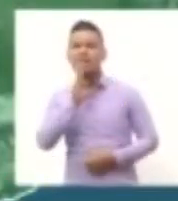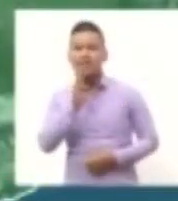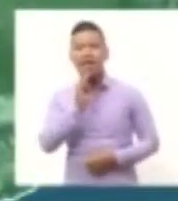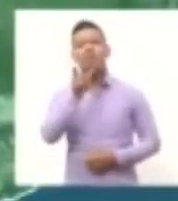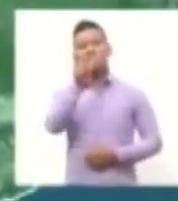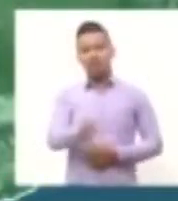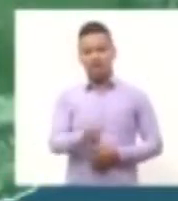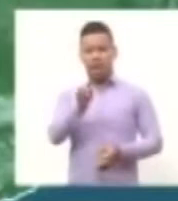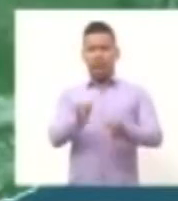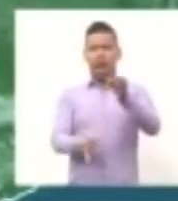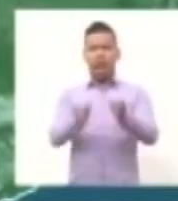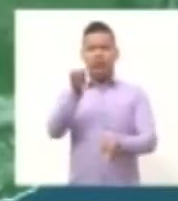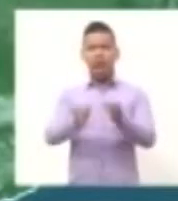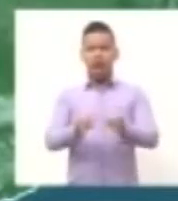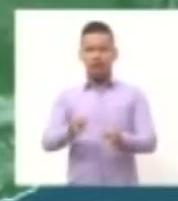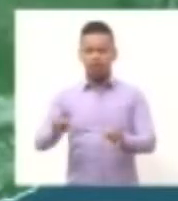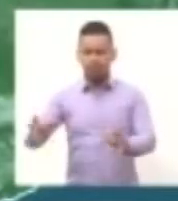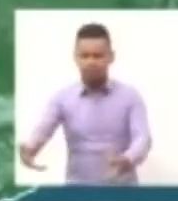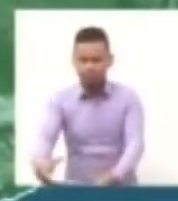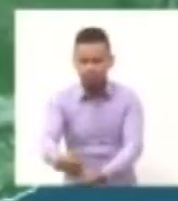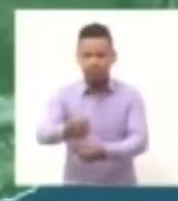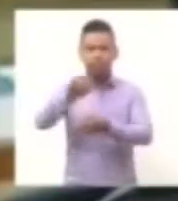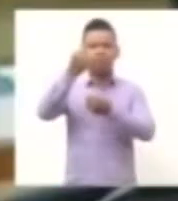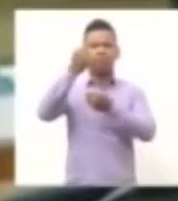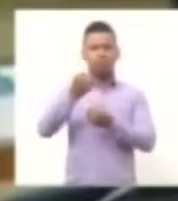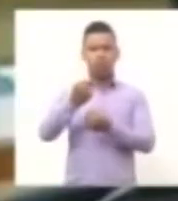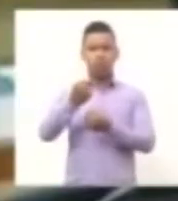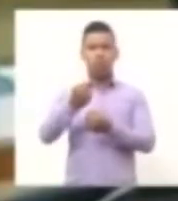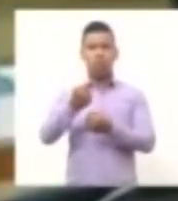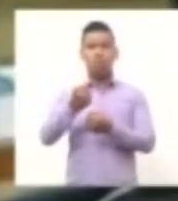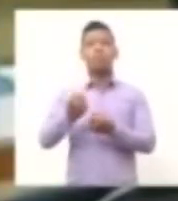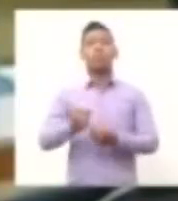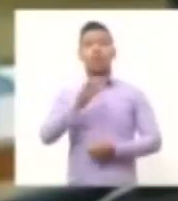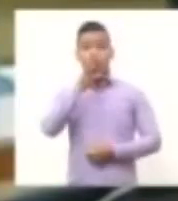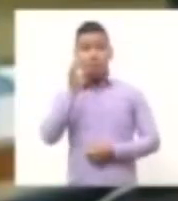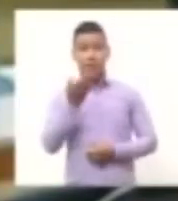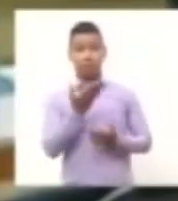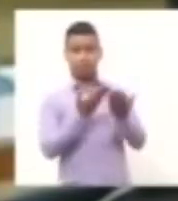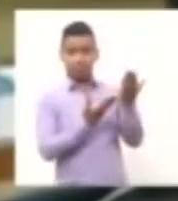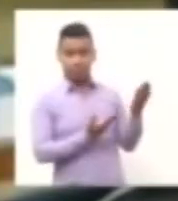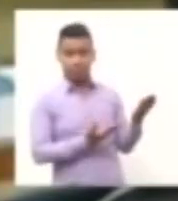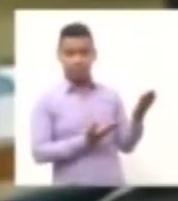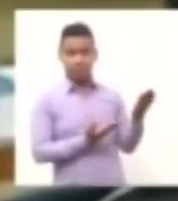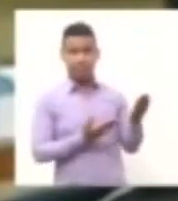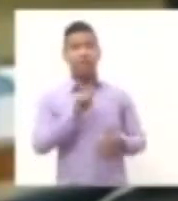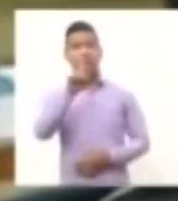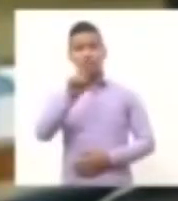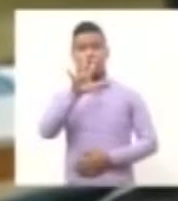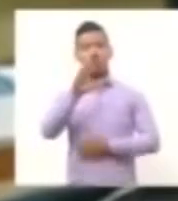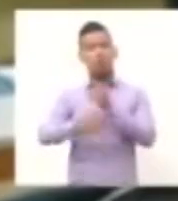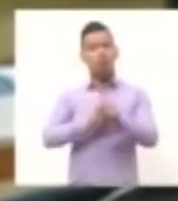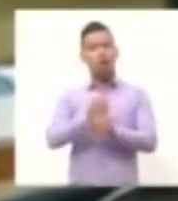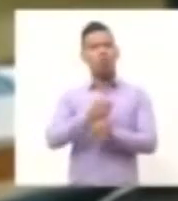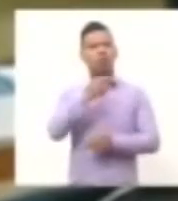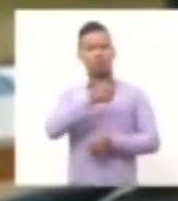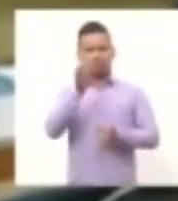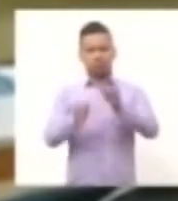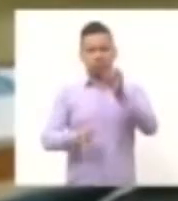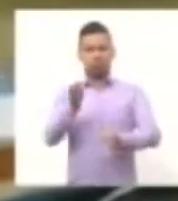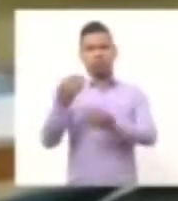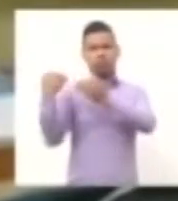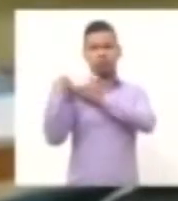reconocido jurista, fueron rescatados por un equipo de socorristas. Zavascki, de 69 años, era el juez supremo encargado de la instrucción